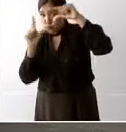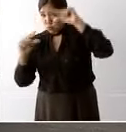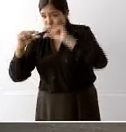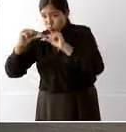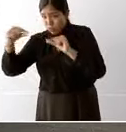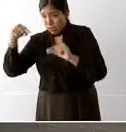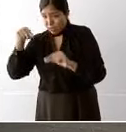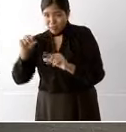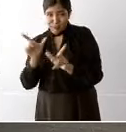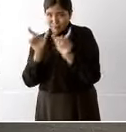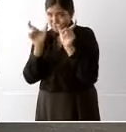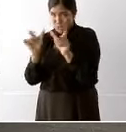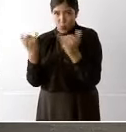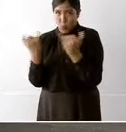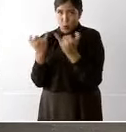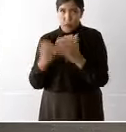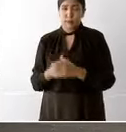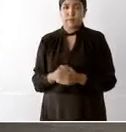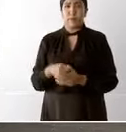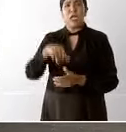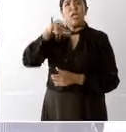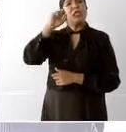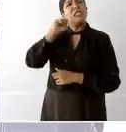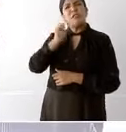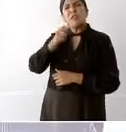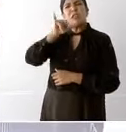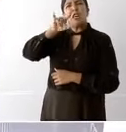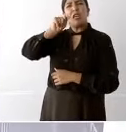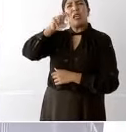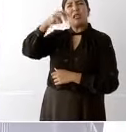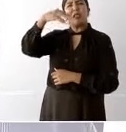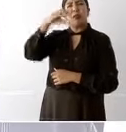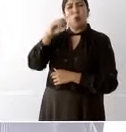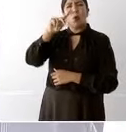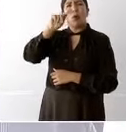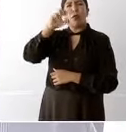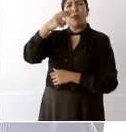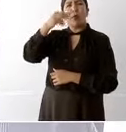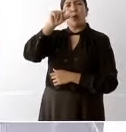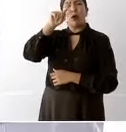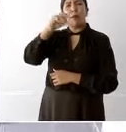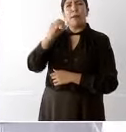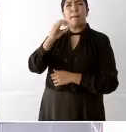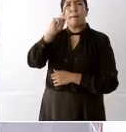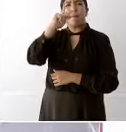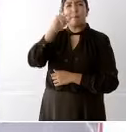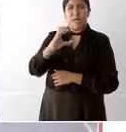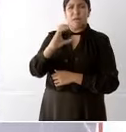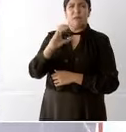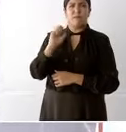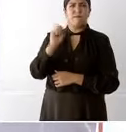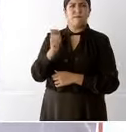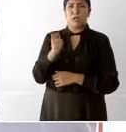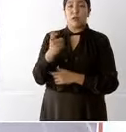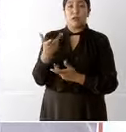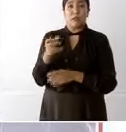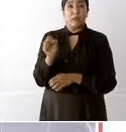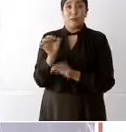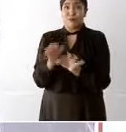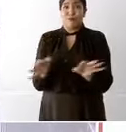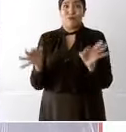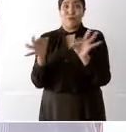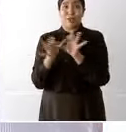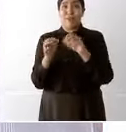de Tehuantepec se consolida como una región clave para la agenda estratégica del sur-sureste del país, que se